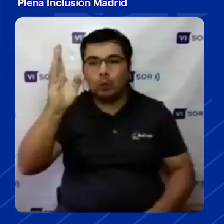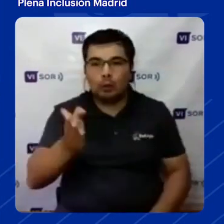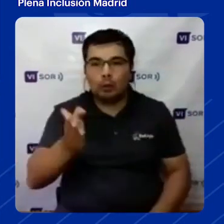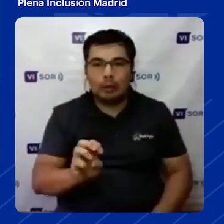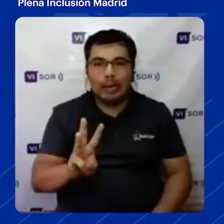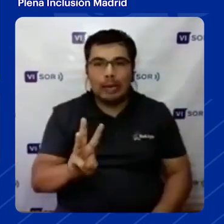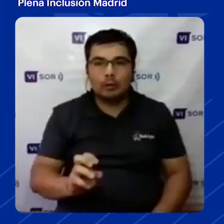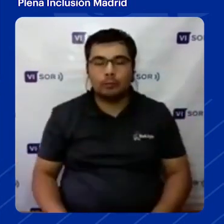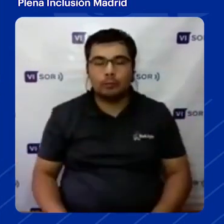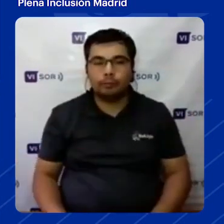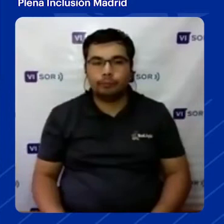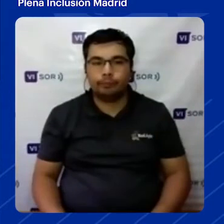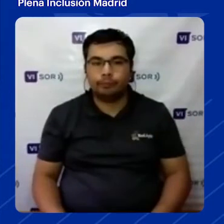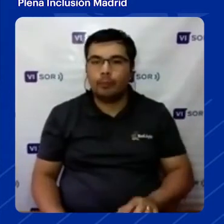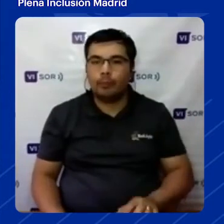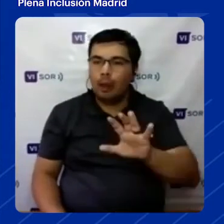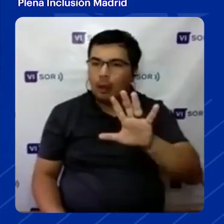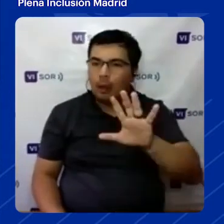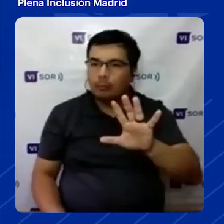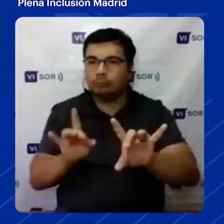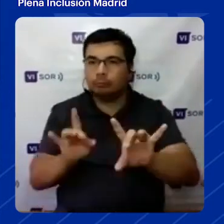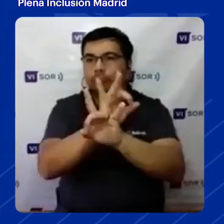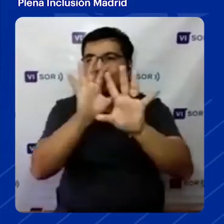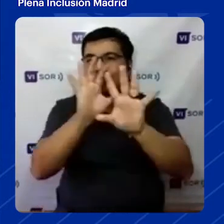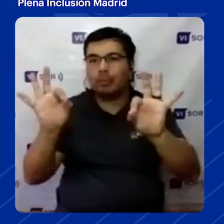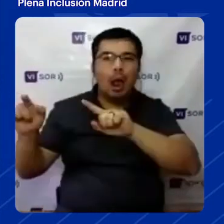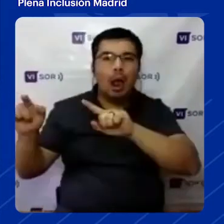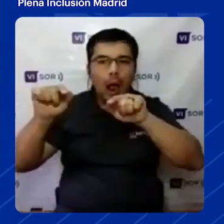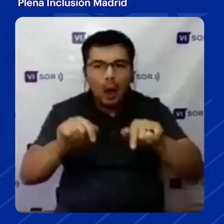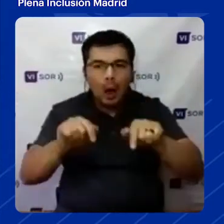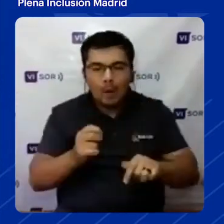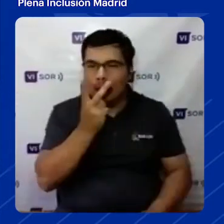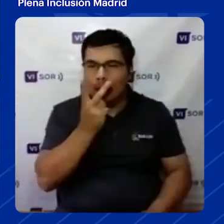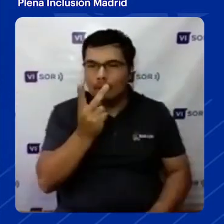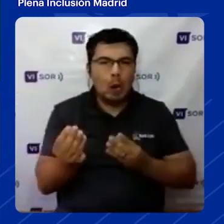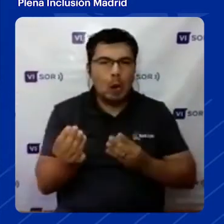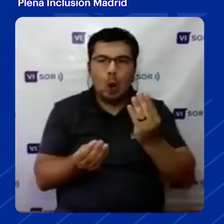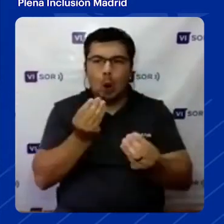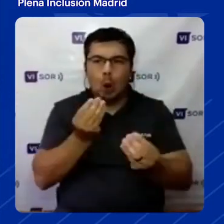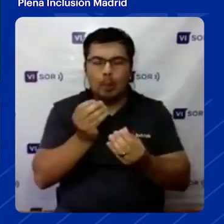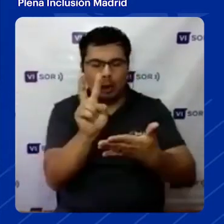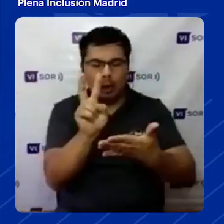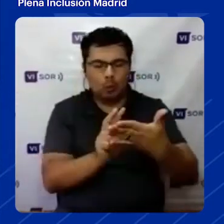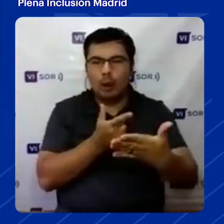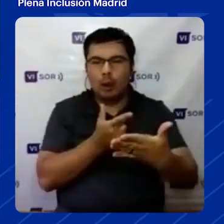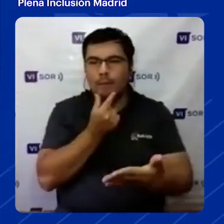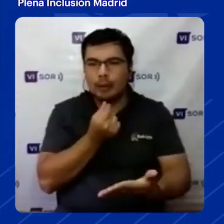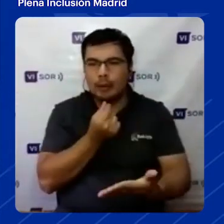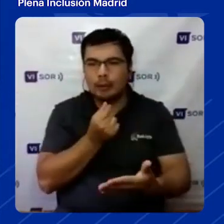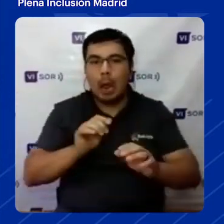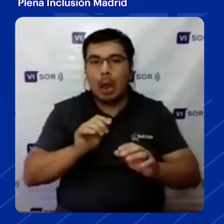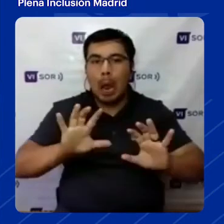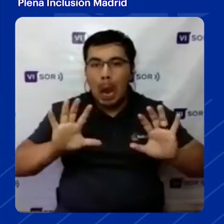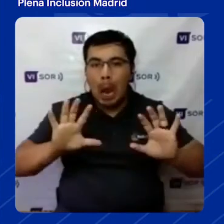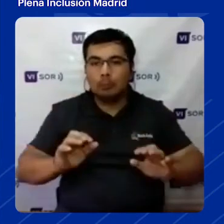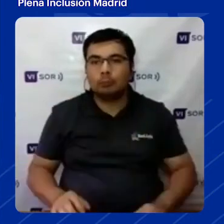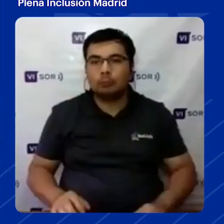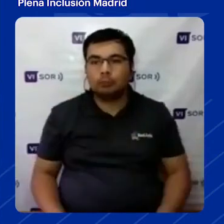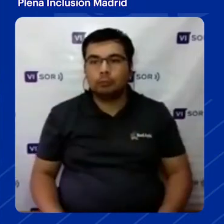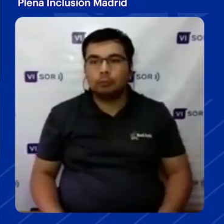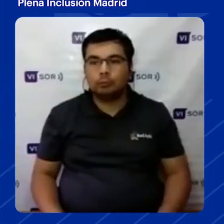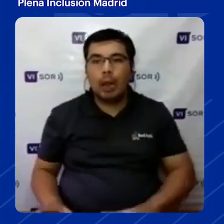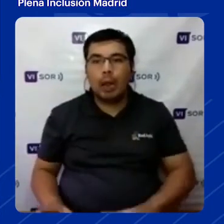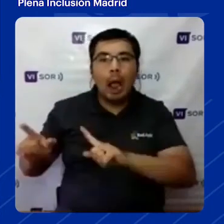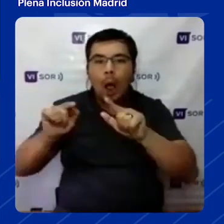Claro, ahora vamos a ver cómo es la lectura fácil, ya desde un punto de vista a lo mejor un poquito más